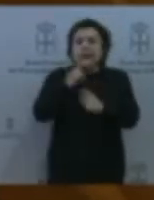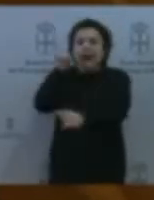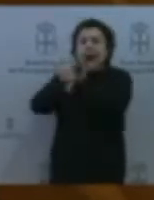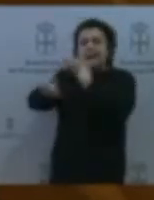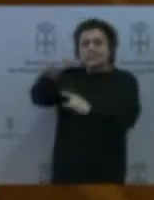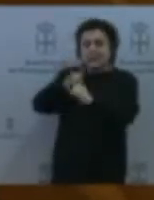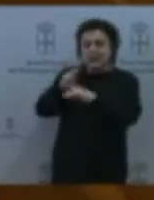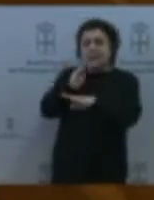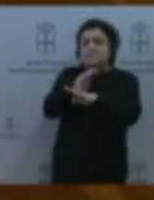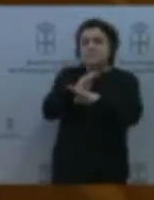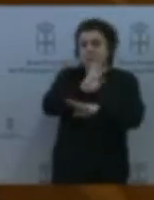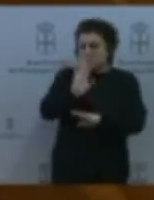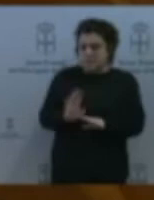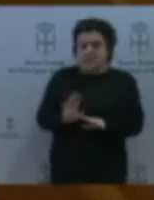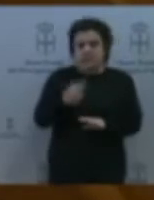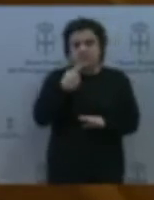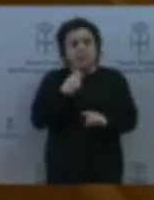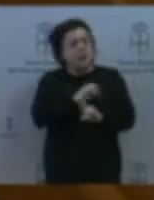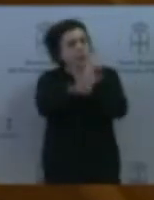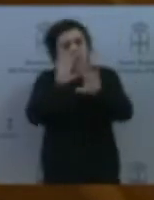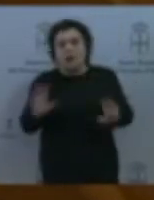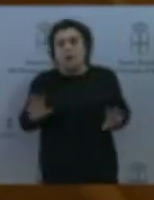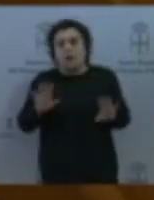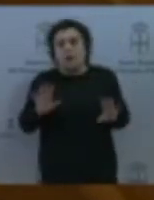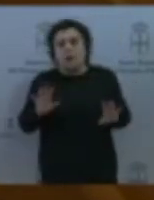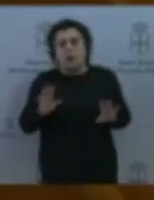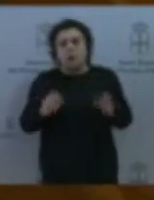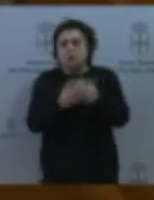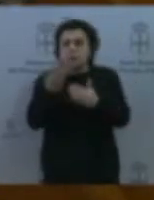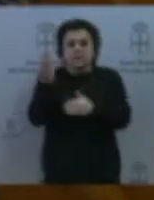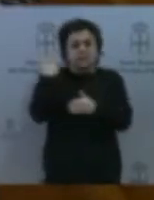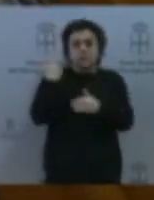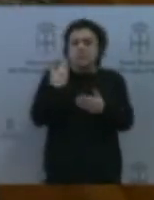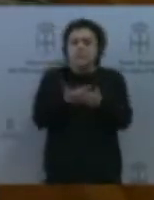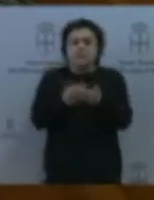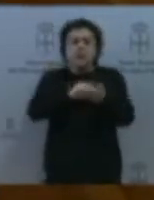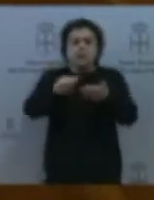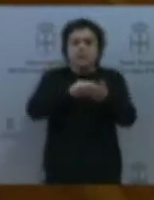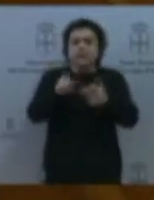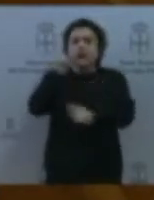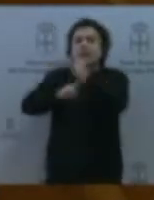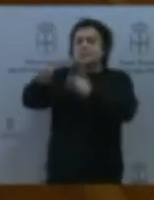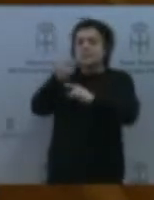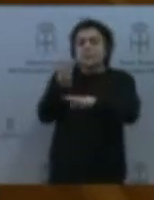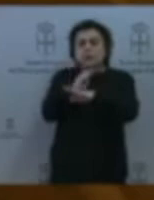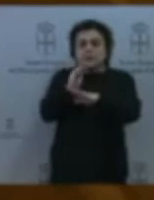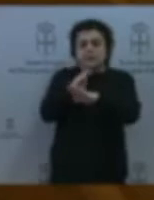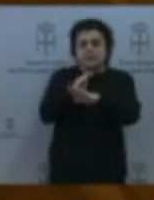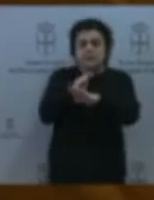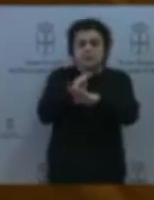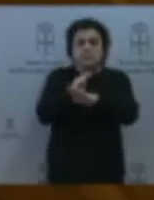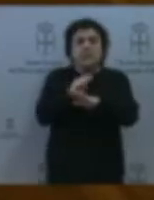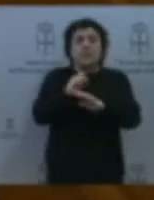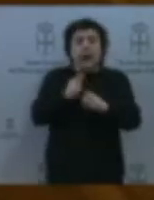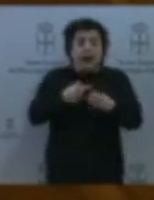día presentábamos, por ejemplo, la Oficina de Captación de Inversiones, que va funcionando desde el año 2020 con las cámaras de comercio y que ha tenido algo que ver también en